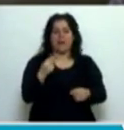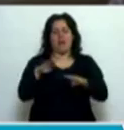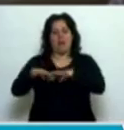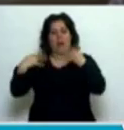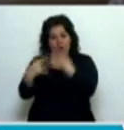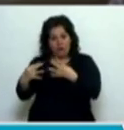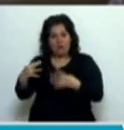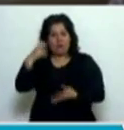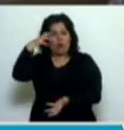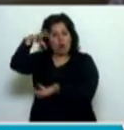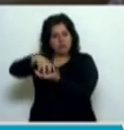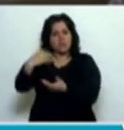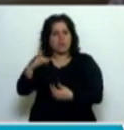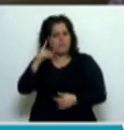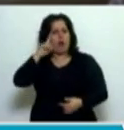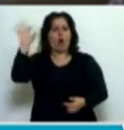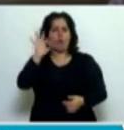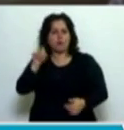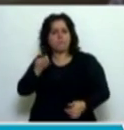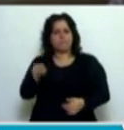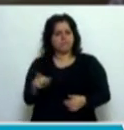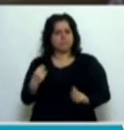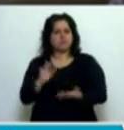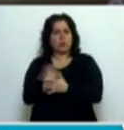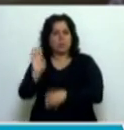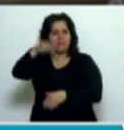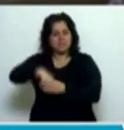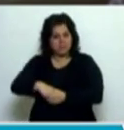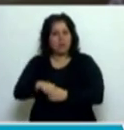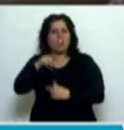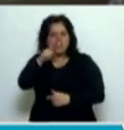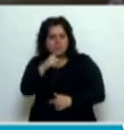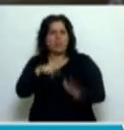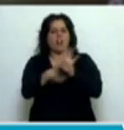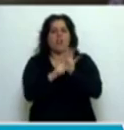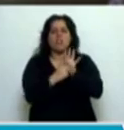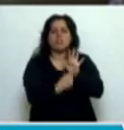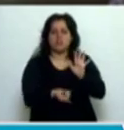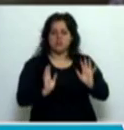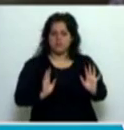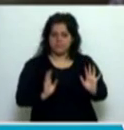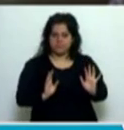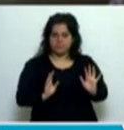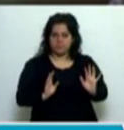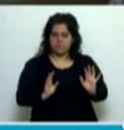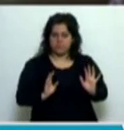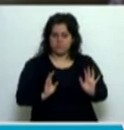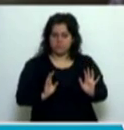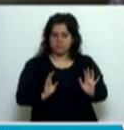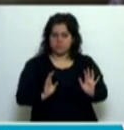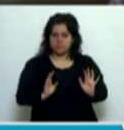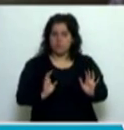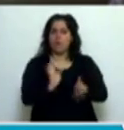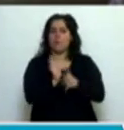Parlamento tiene que opinar sobre esas participaciones. Ese es el concepto de esta ley. Este es el